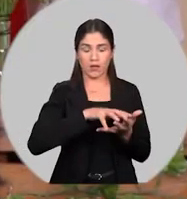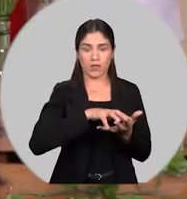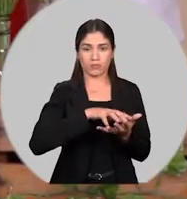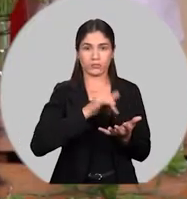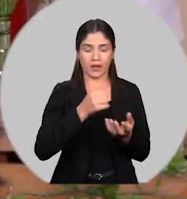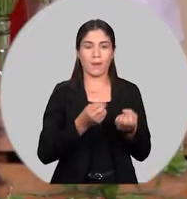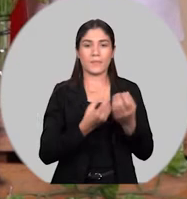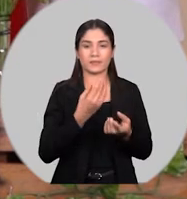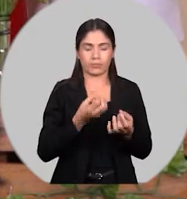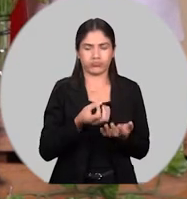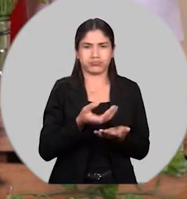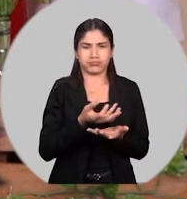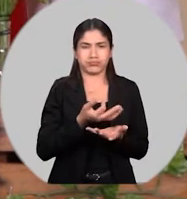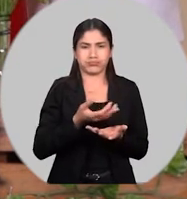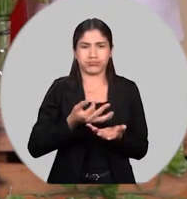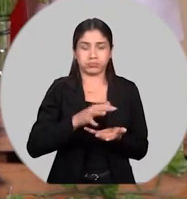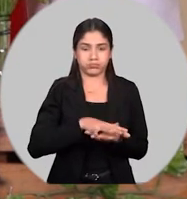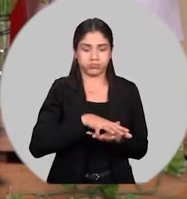que hace